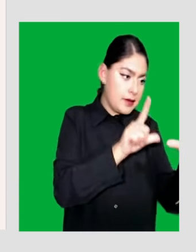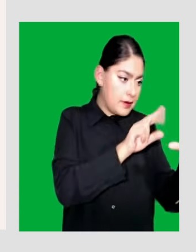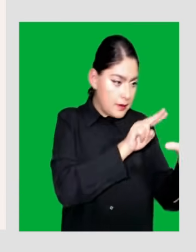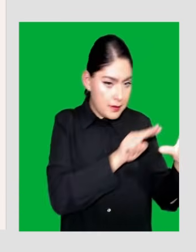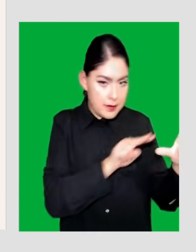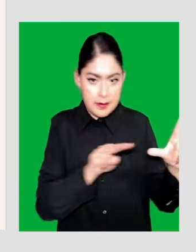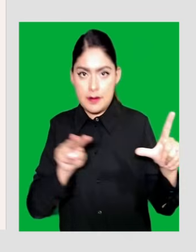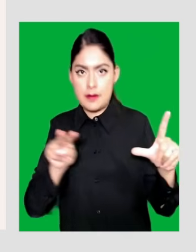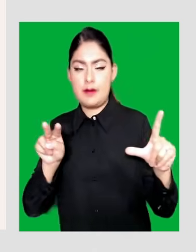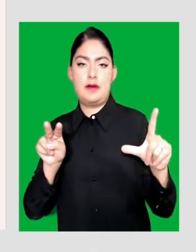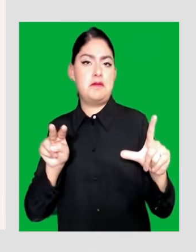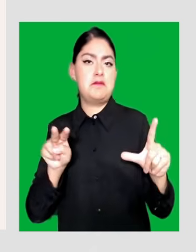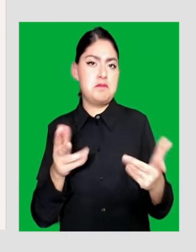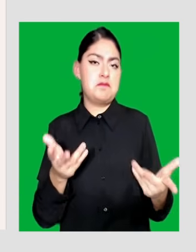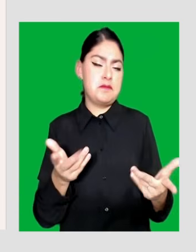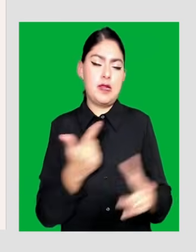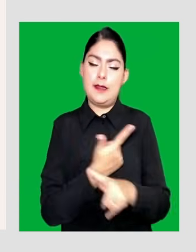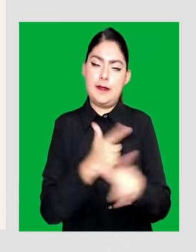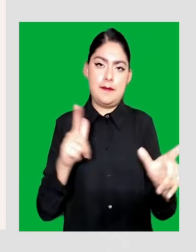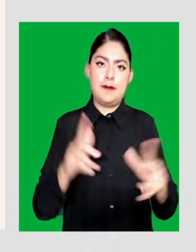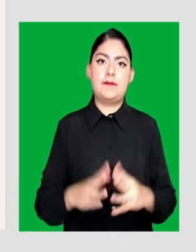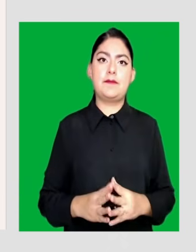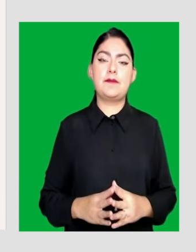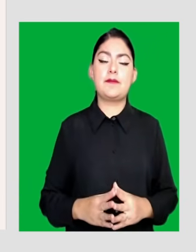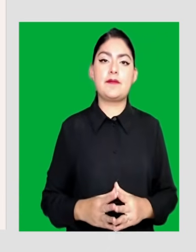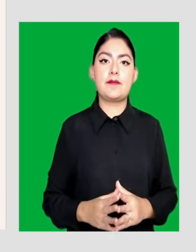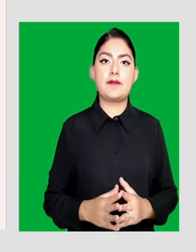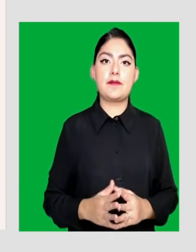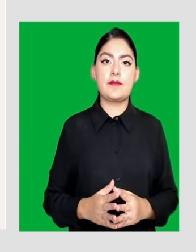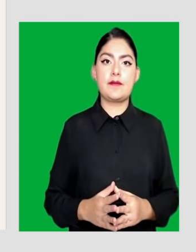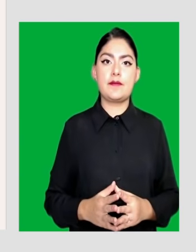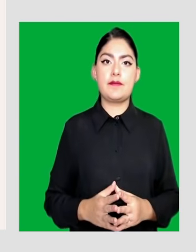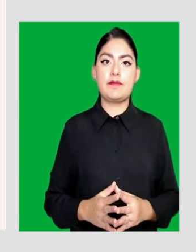capas vectoriales de puntos, líneas y polígonos.